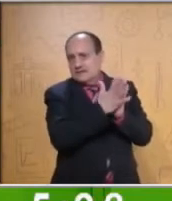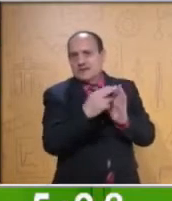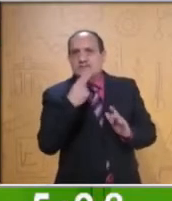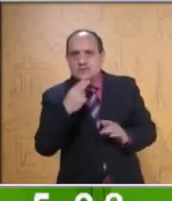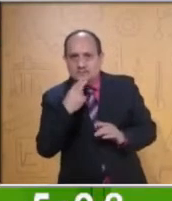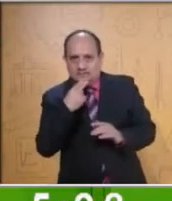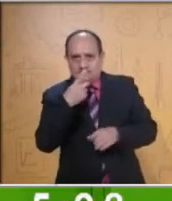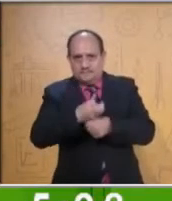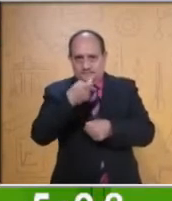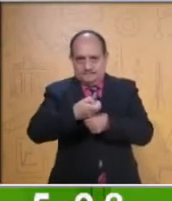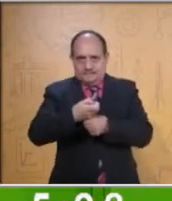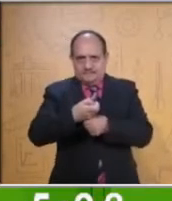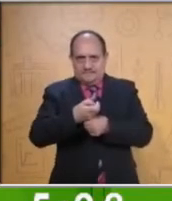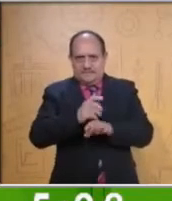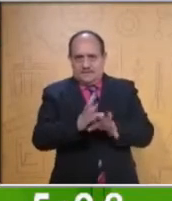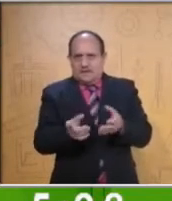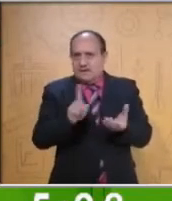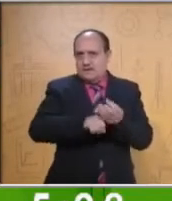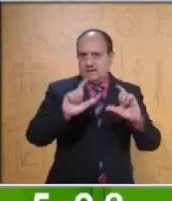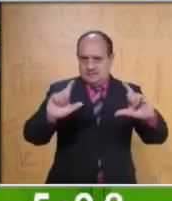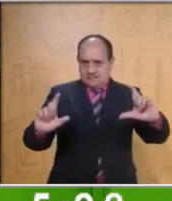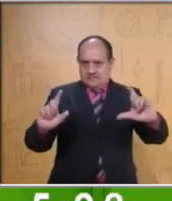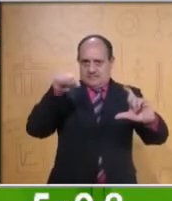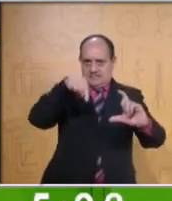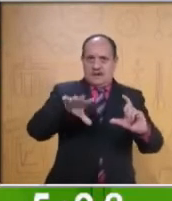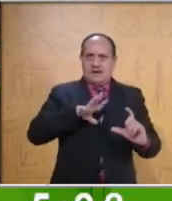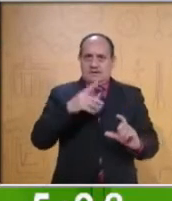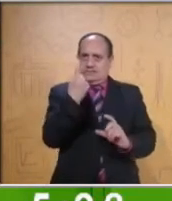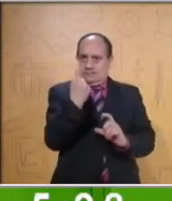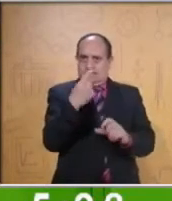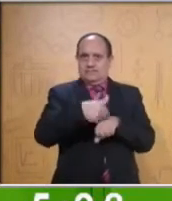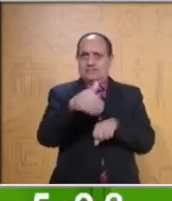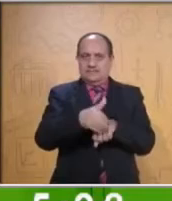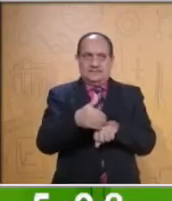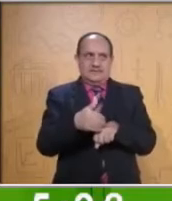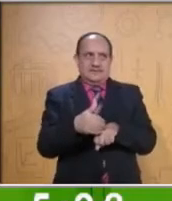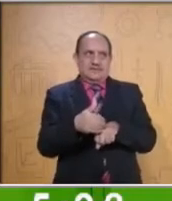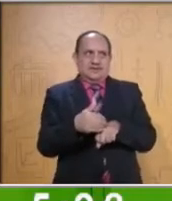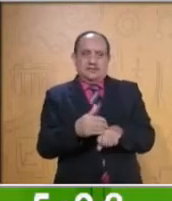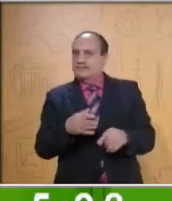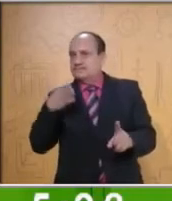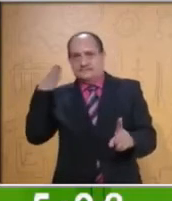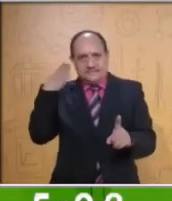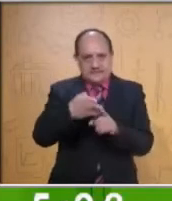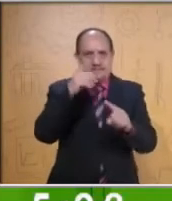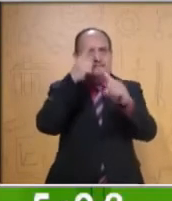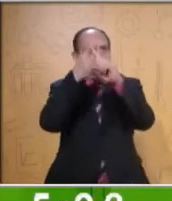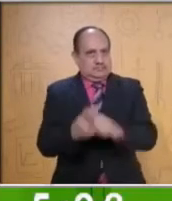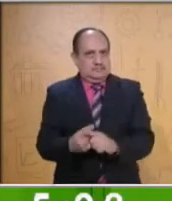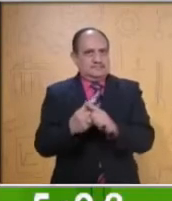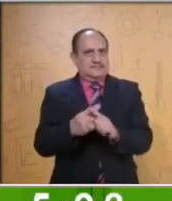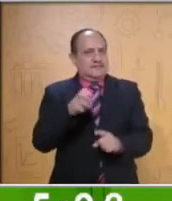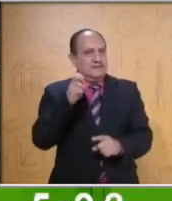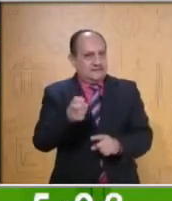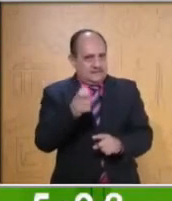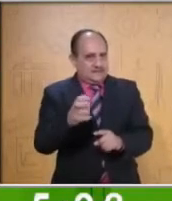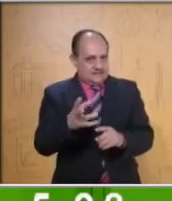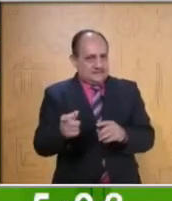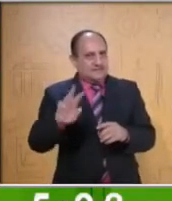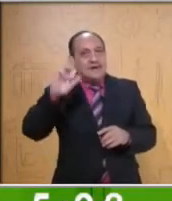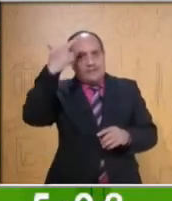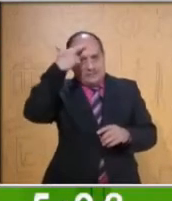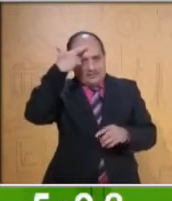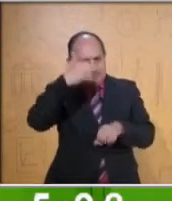utilizar primero, como dentro del paréntesis solamente hay un número, voy a hacer directo la multiplicación porque ese es otro dato que hay que